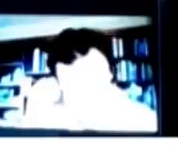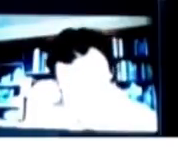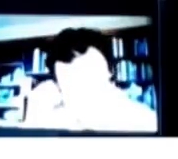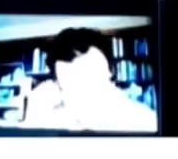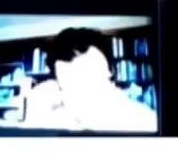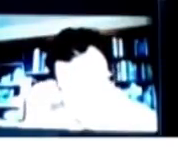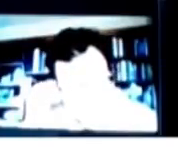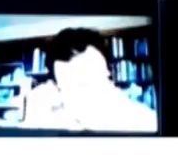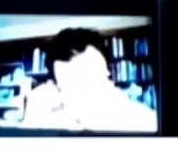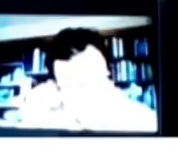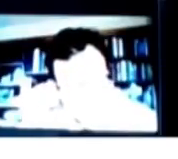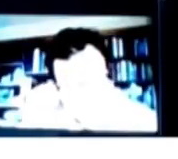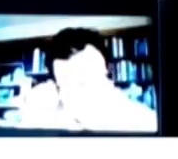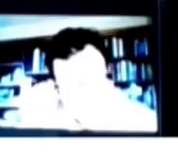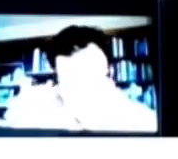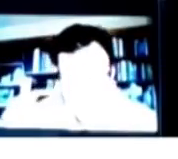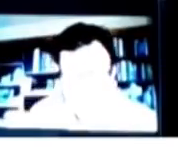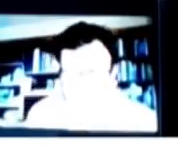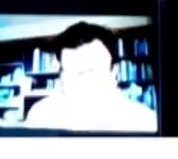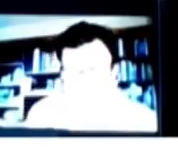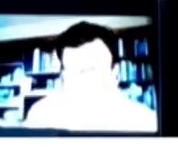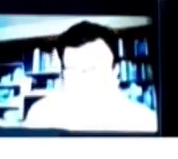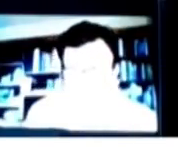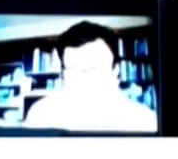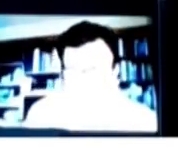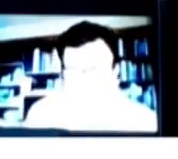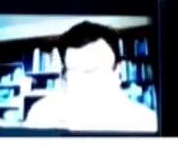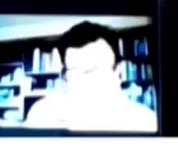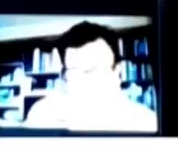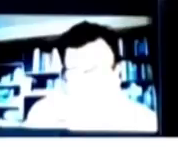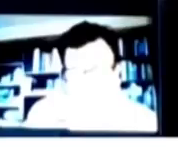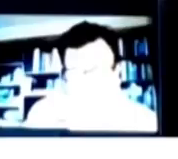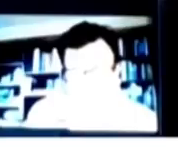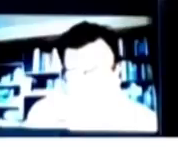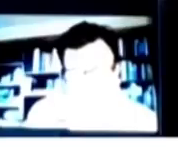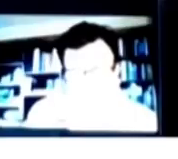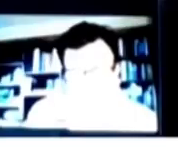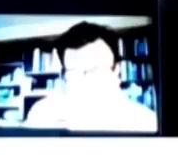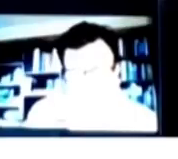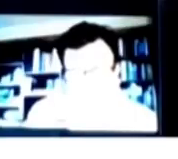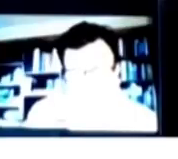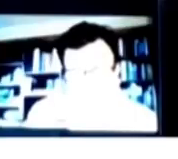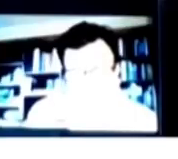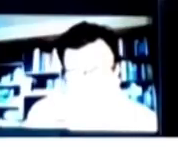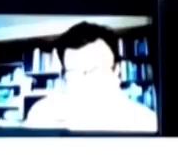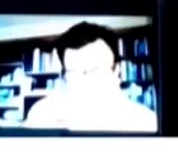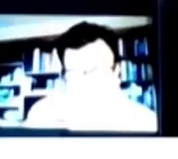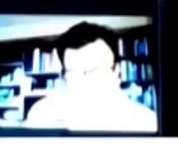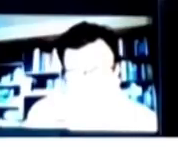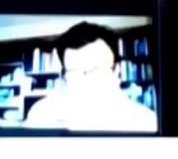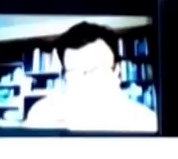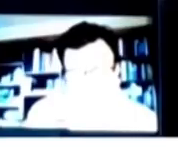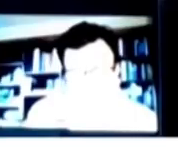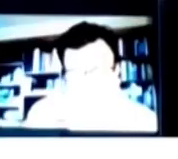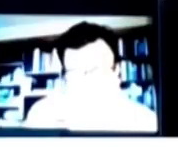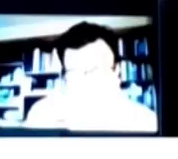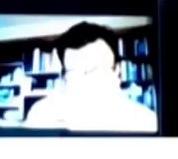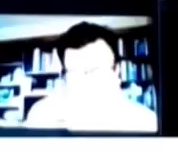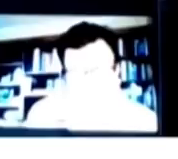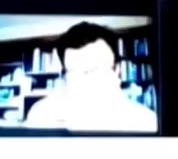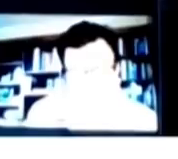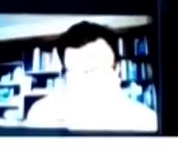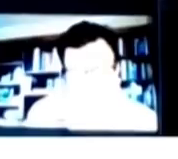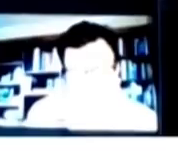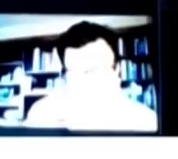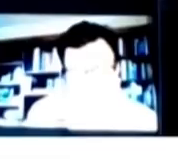manera progresiva. Otros dicen, por ejemplo, desde la derecha, que esta interpretación que hacen desde la SECPRES es porque les conviene desde el